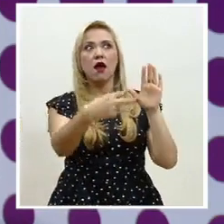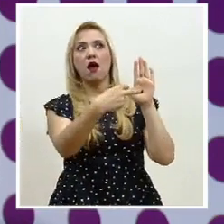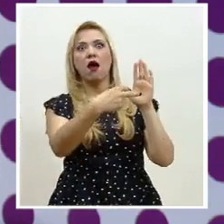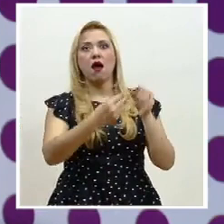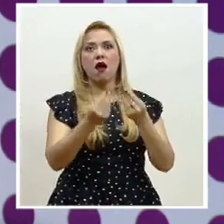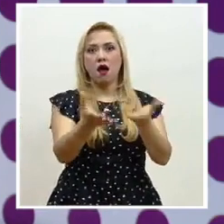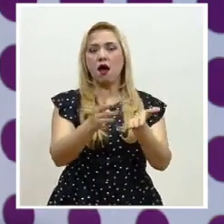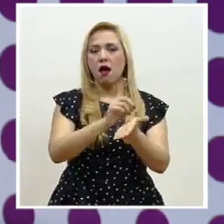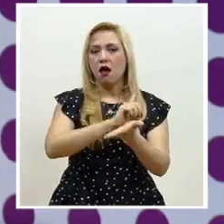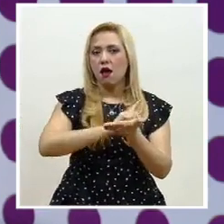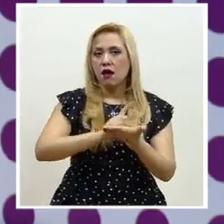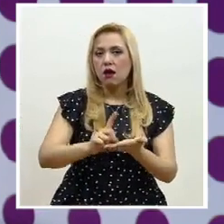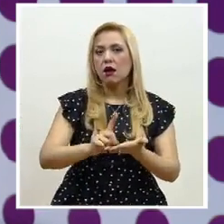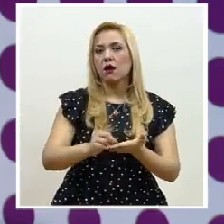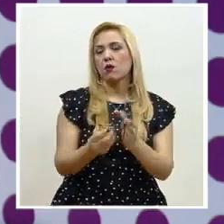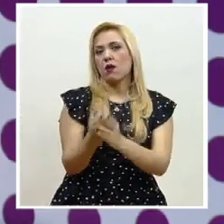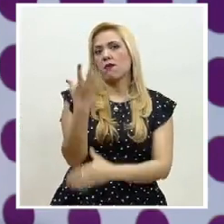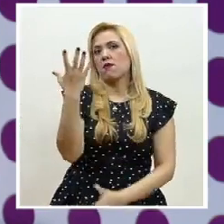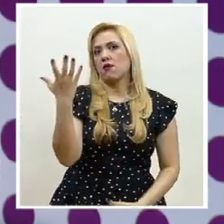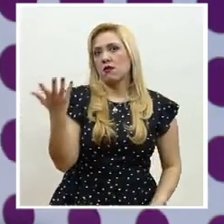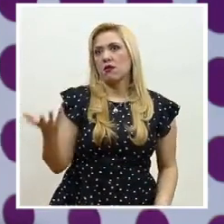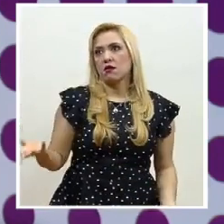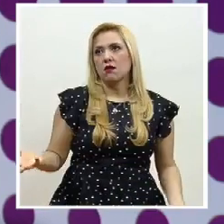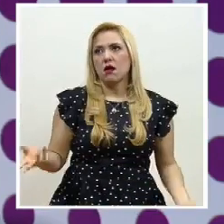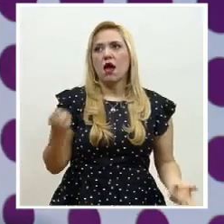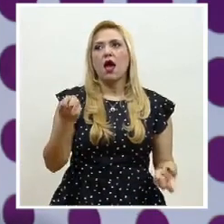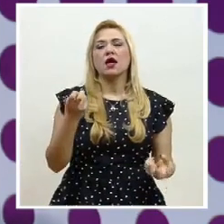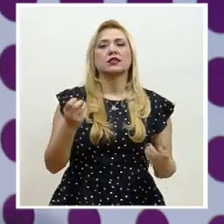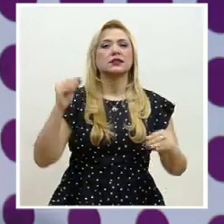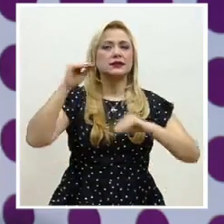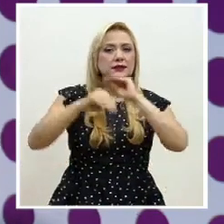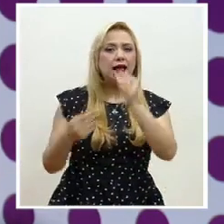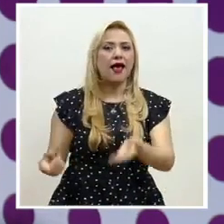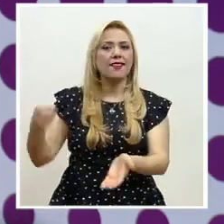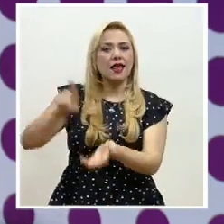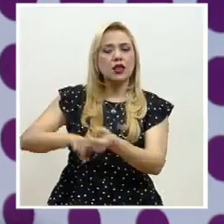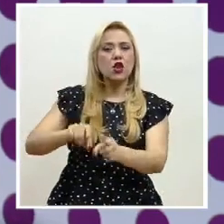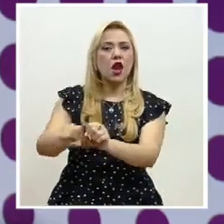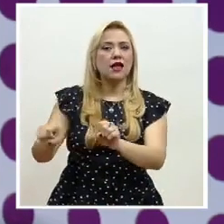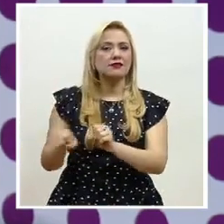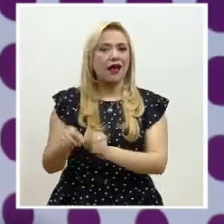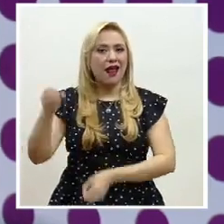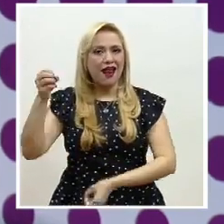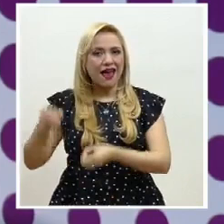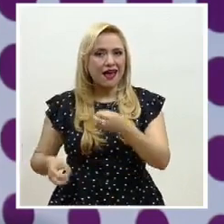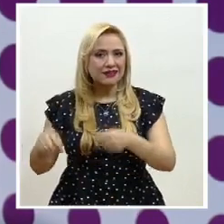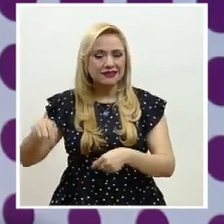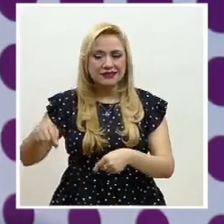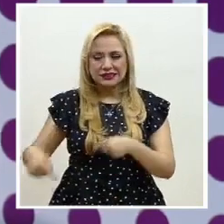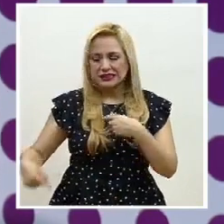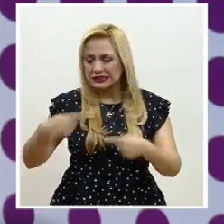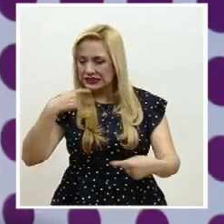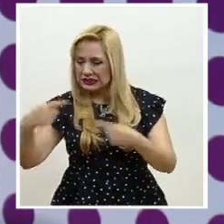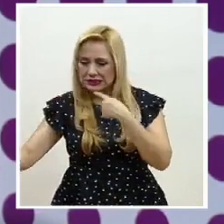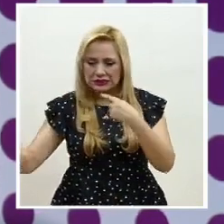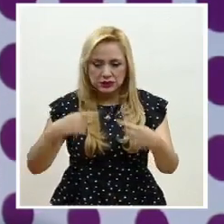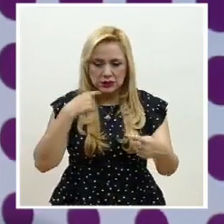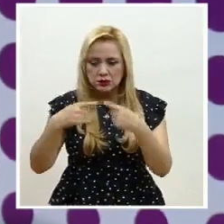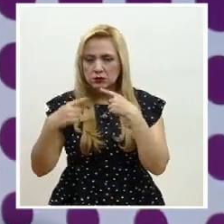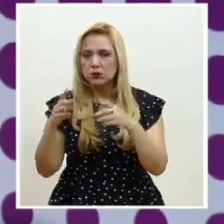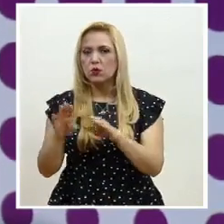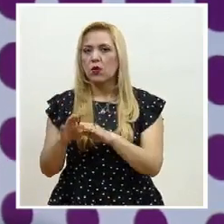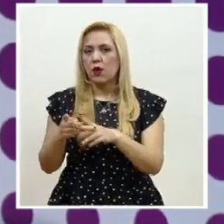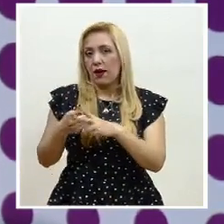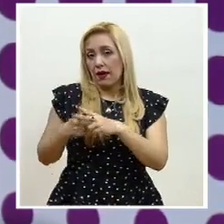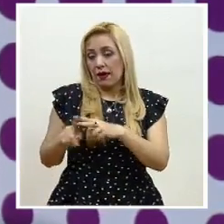ponente, de un ministro, una ministra, son decisiones colegiadas que se construyen al interior de la sala y que finalmente, si bien hay una propuesta inicial, como